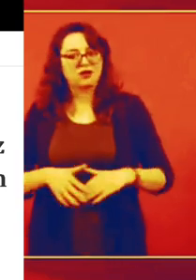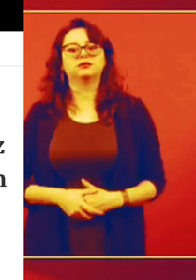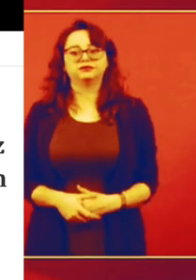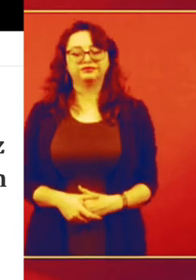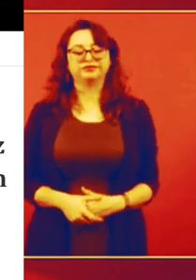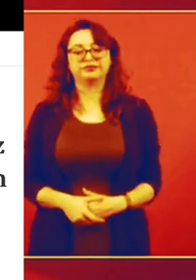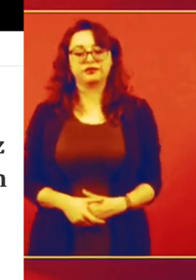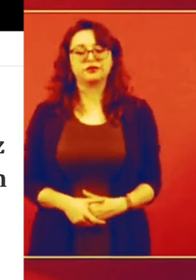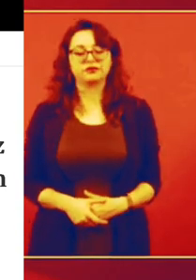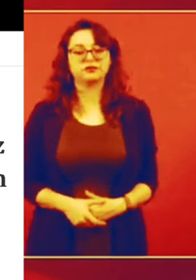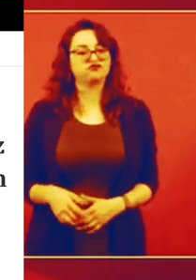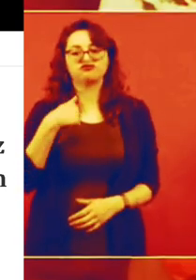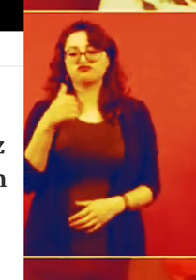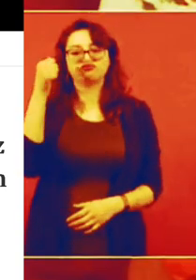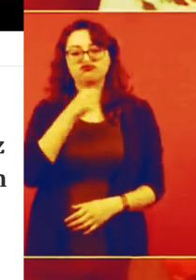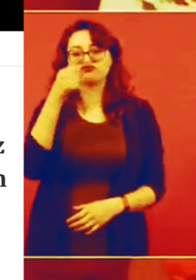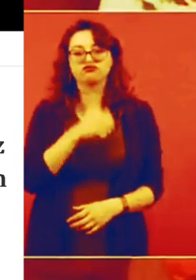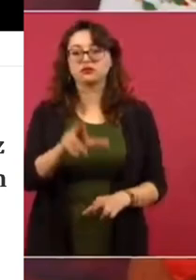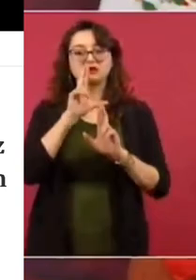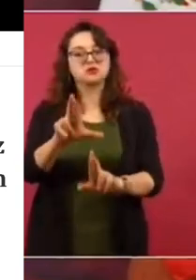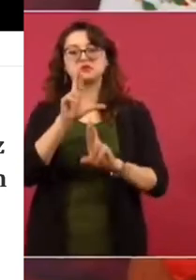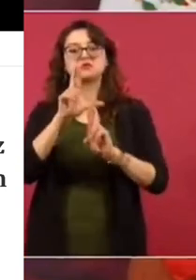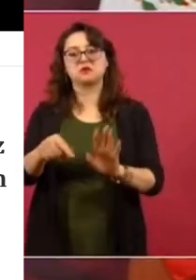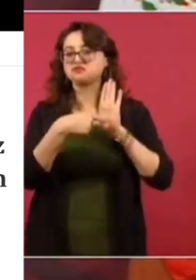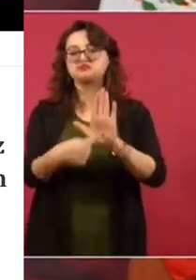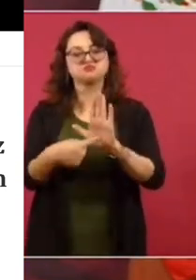voy a tener siempre a raya.